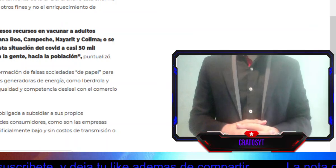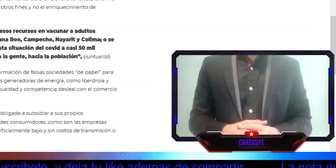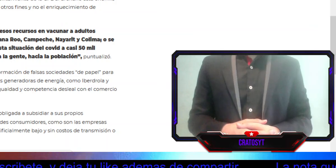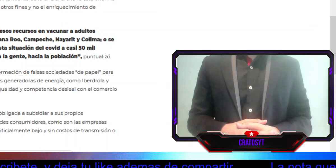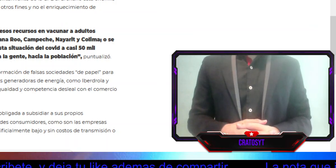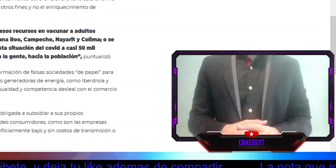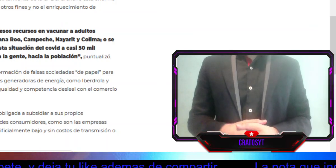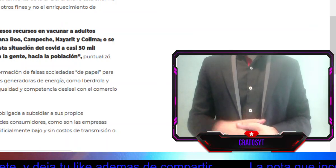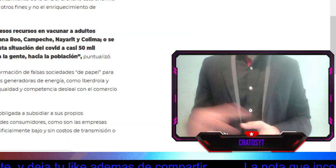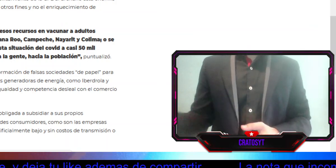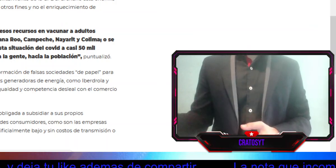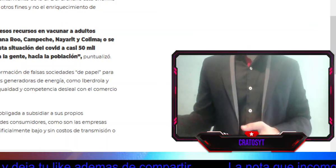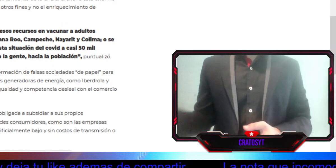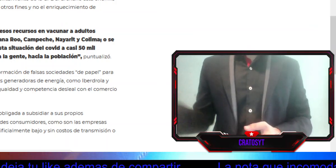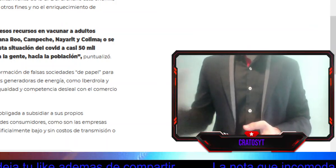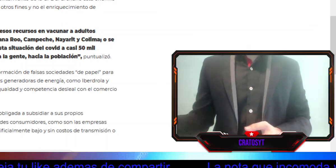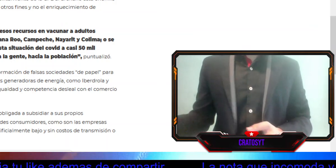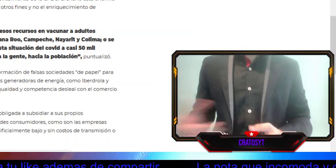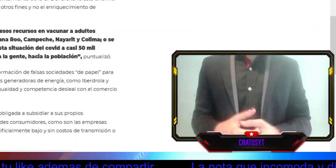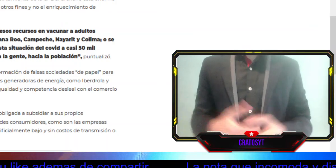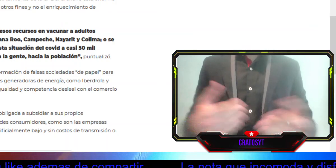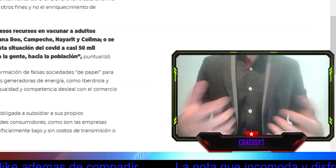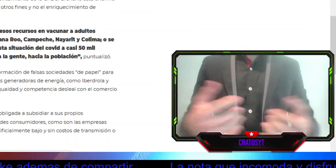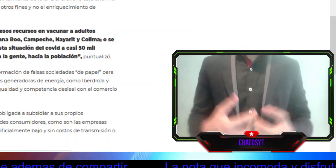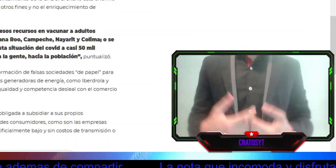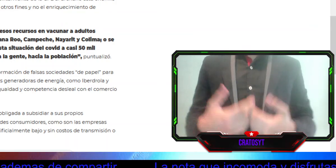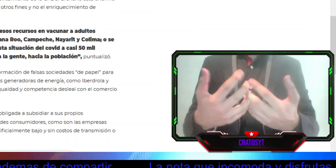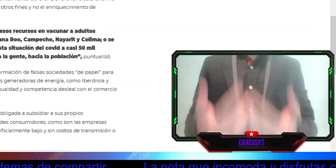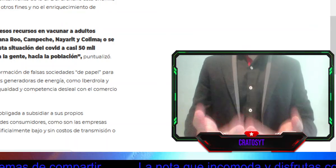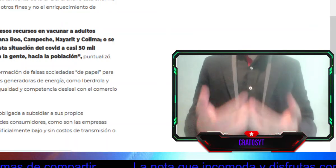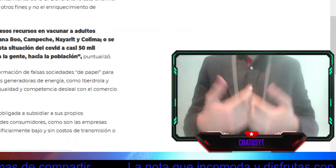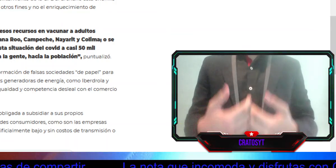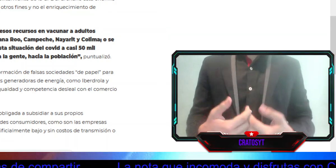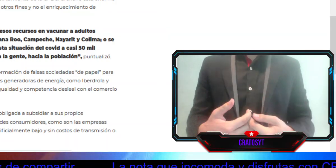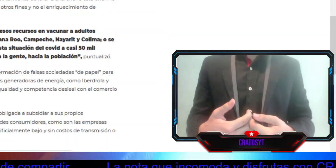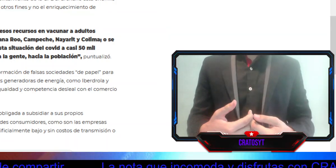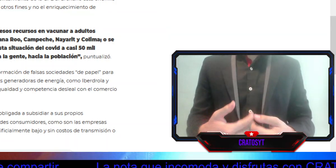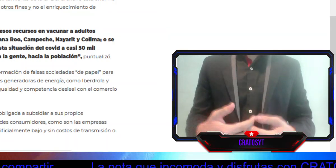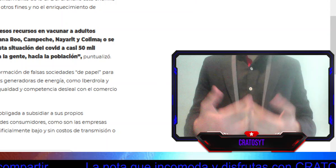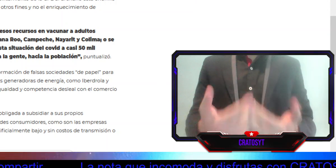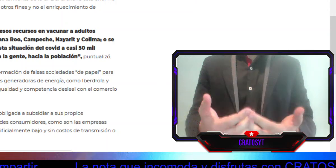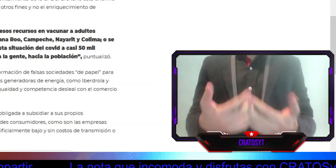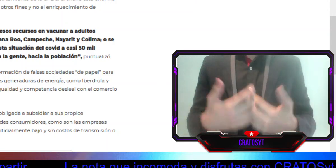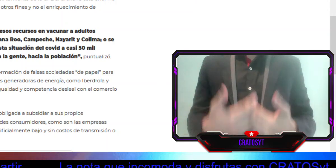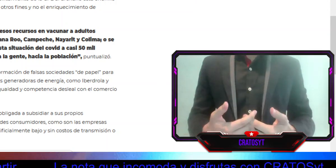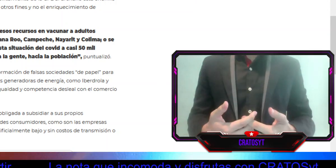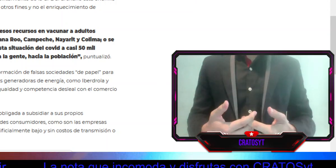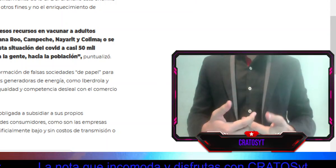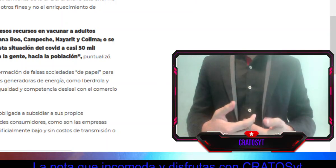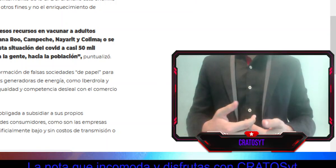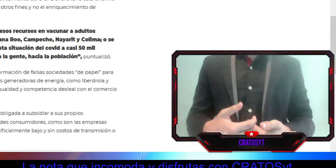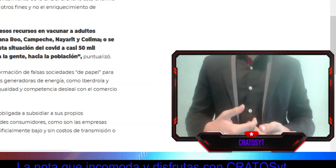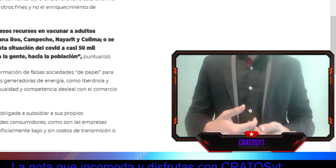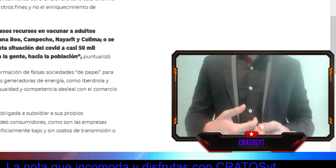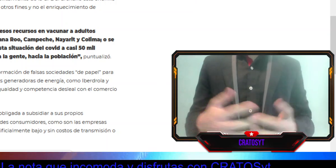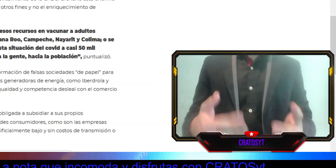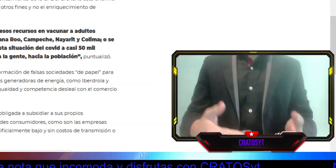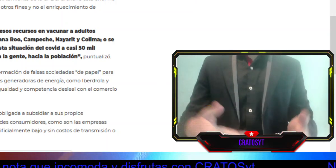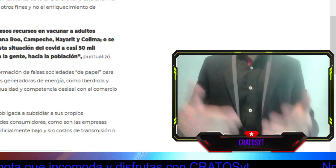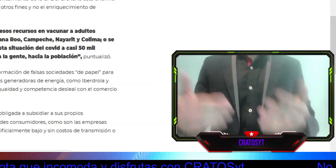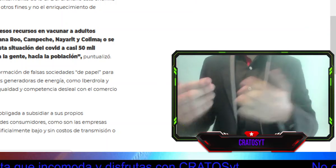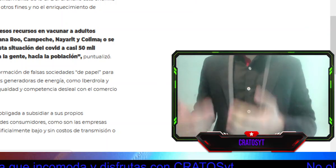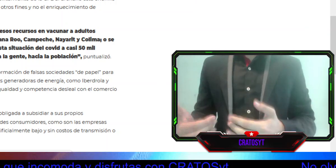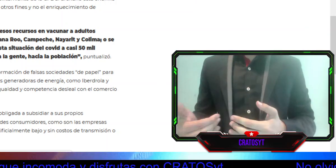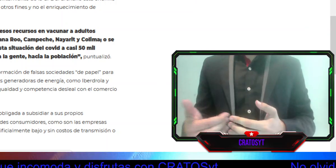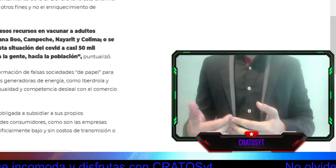costoso y que las empresas privadas no quieran pagar, al igual que las mismas empresas que tienen campos solares y eólicos no tengan plantas